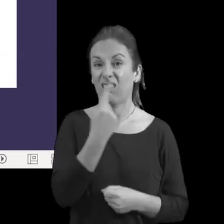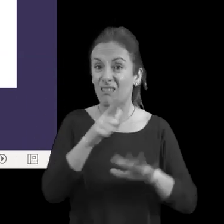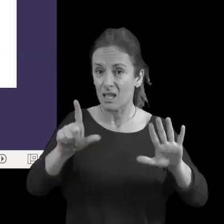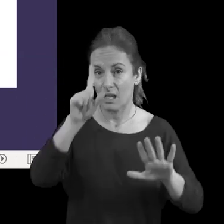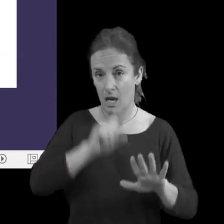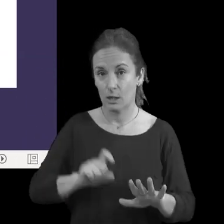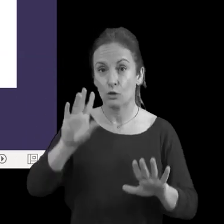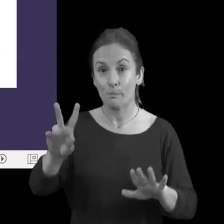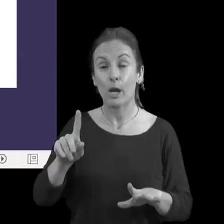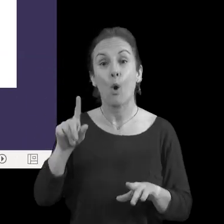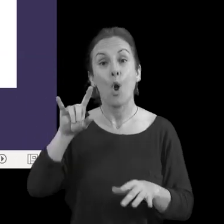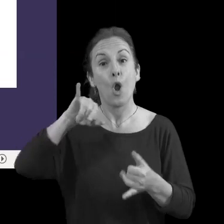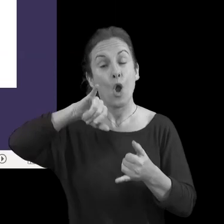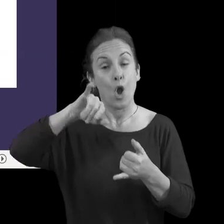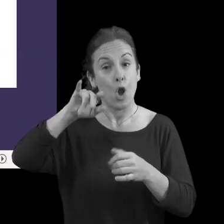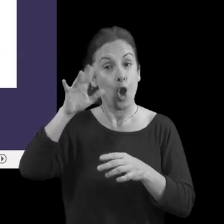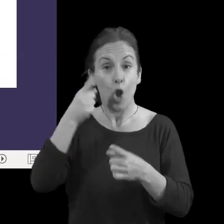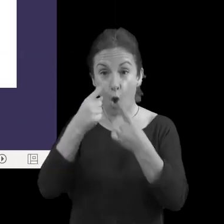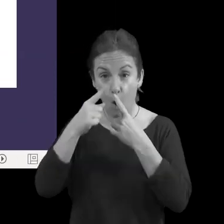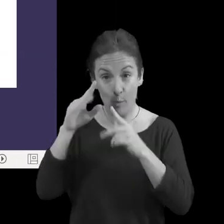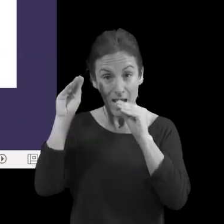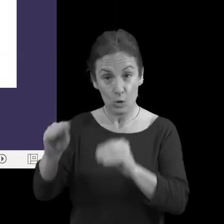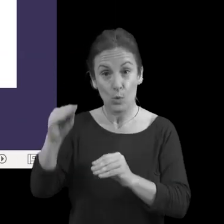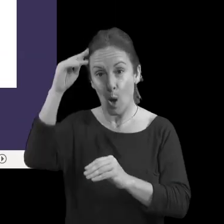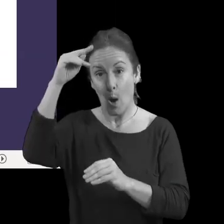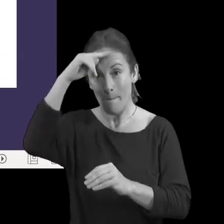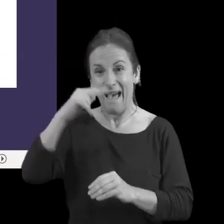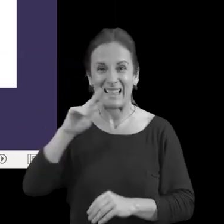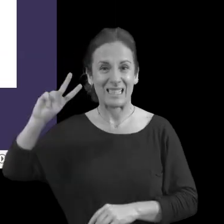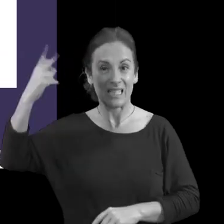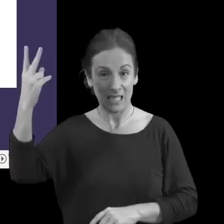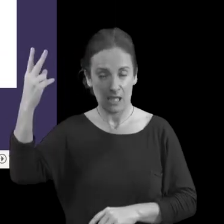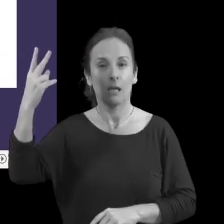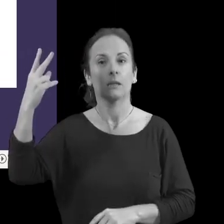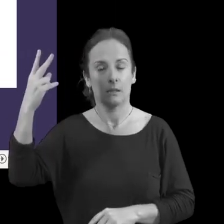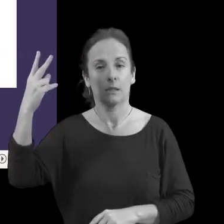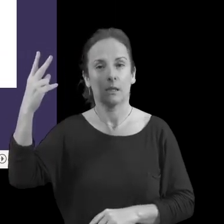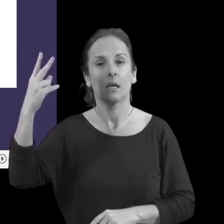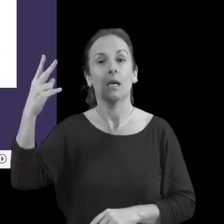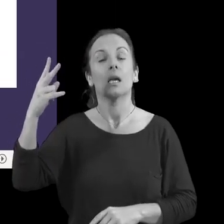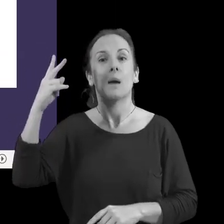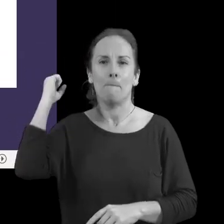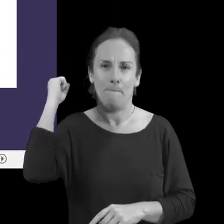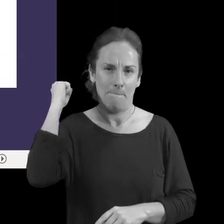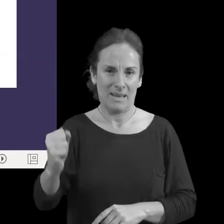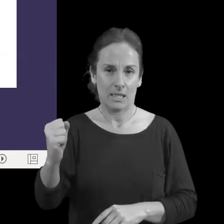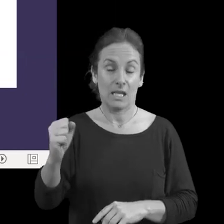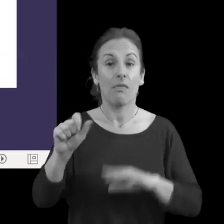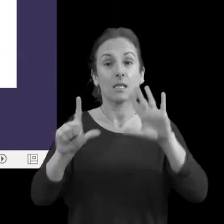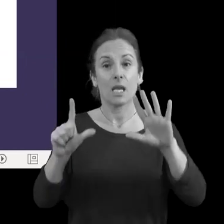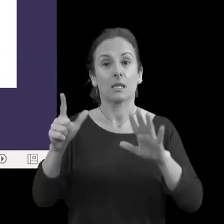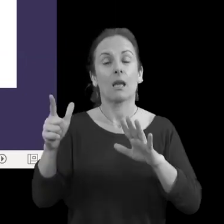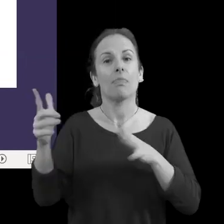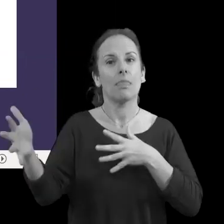padrastro de su novia en 2011. ¿No? Desde entonces, desde el 2011, el 7 de marzo, se celebra el Día de la Visibilidad Lesbiana, ¿no? Como dicen